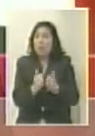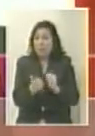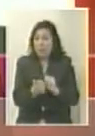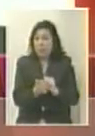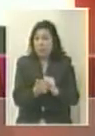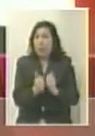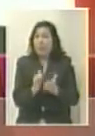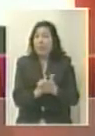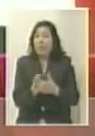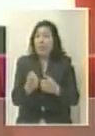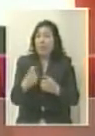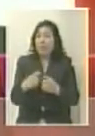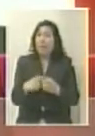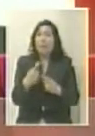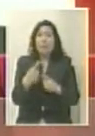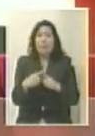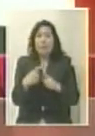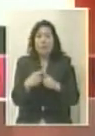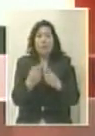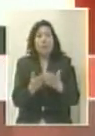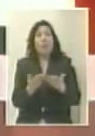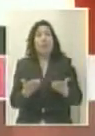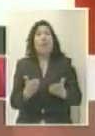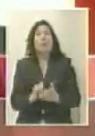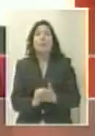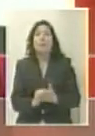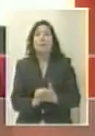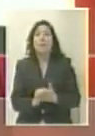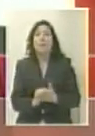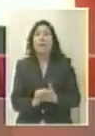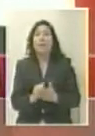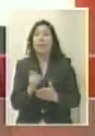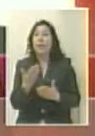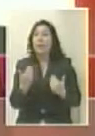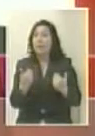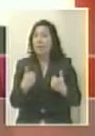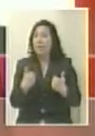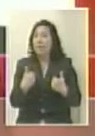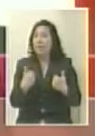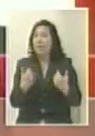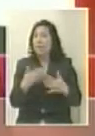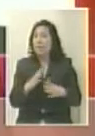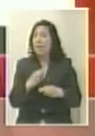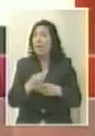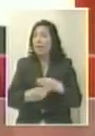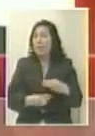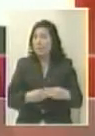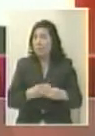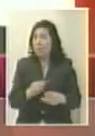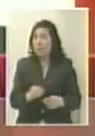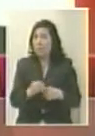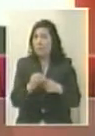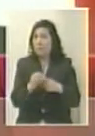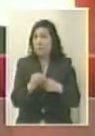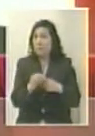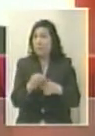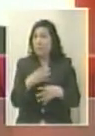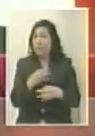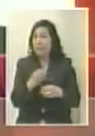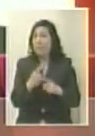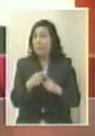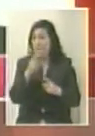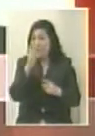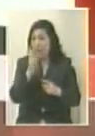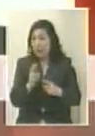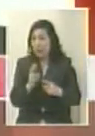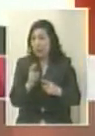climático que incorpora una serie de herramientas a ser ejecutadas. Hay que tener en cuenta que ya el mundo, y en especial nos interesa el tema